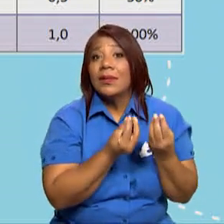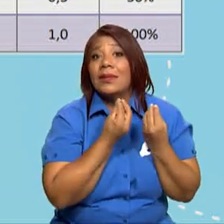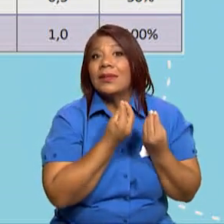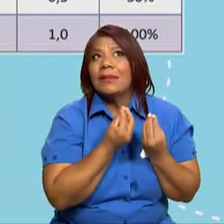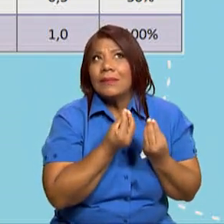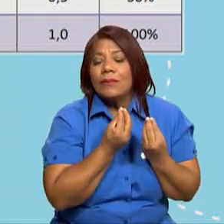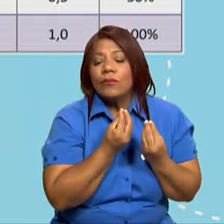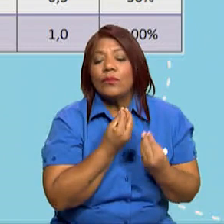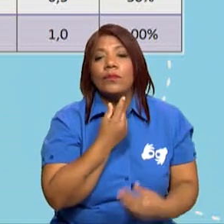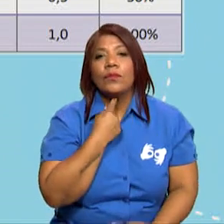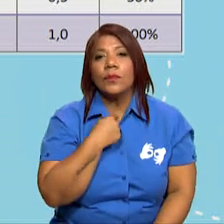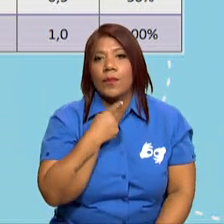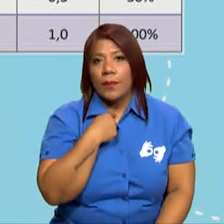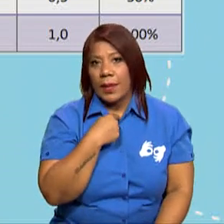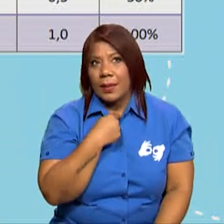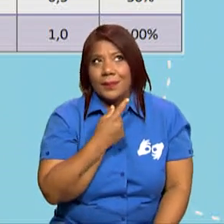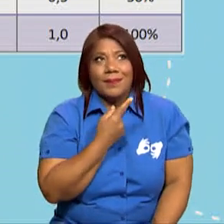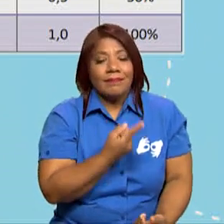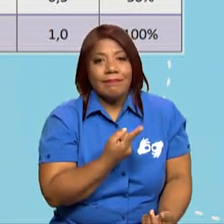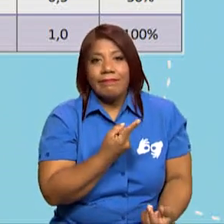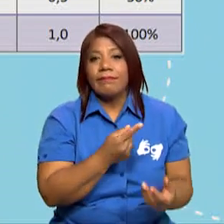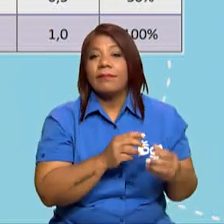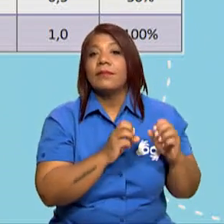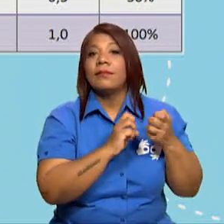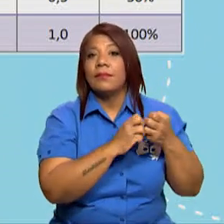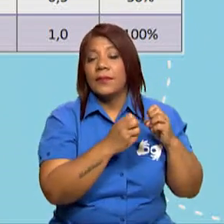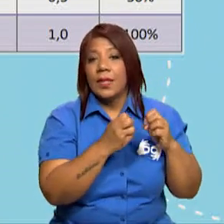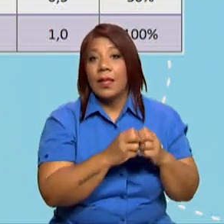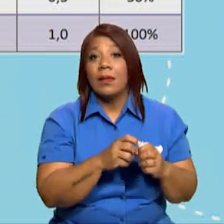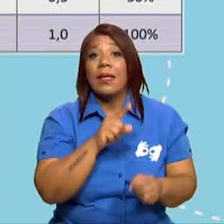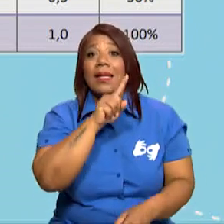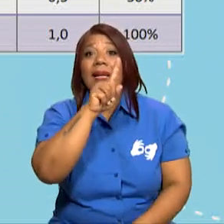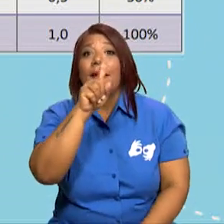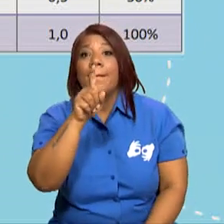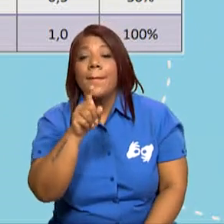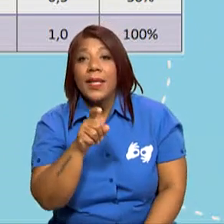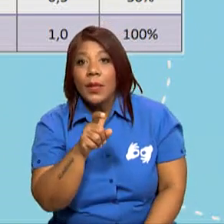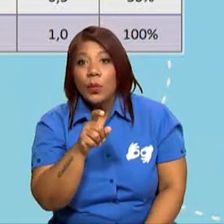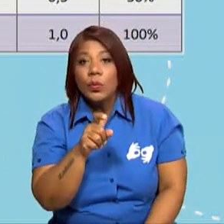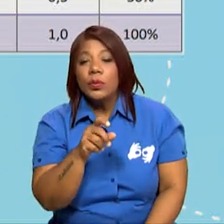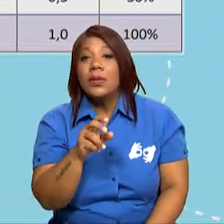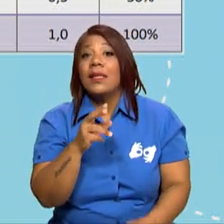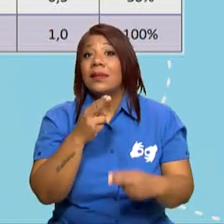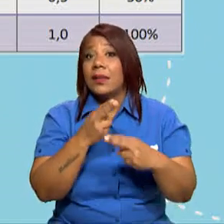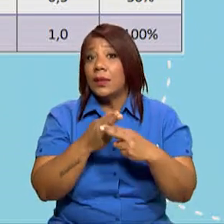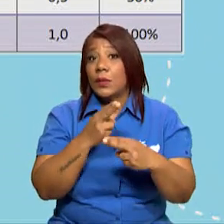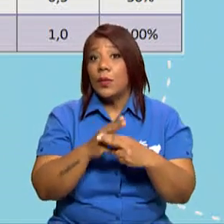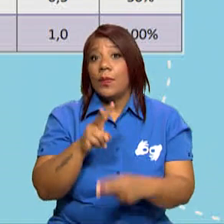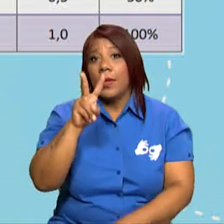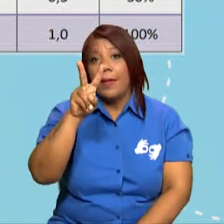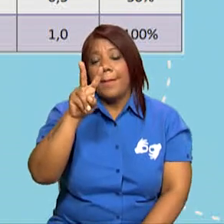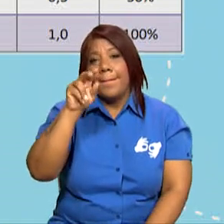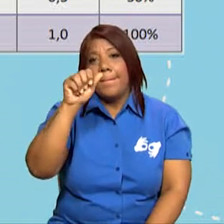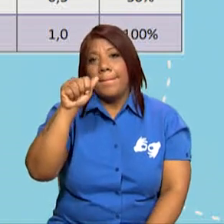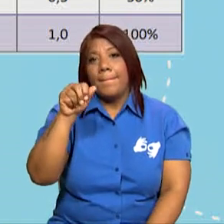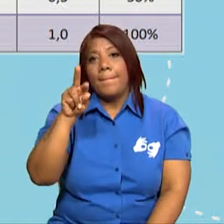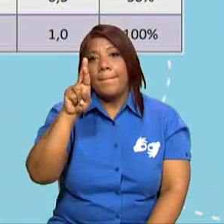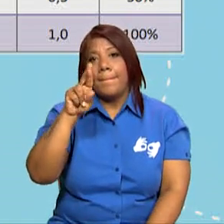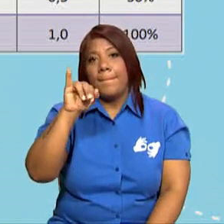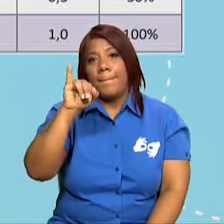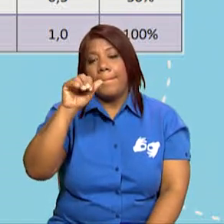preferido. Ese deporte preferido es la variable porque es lo que vamos a estudiar. Y se anotaron todas las